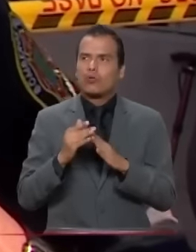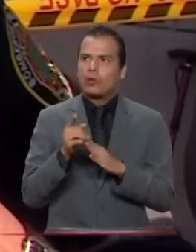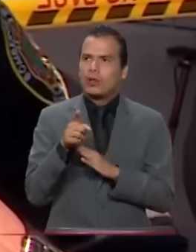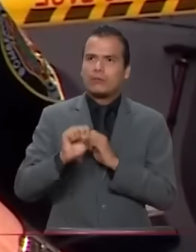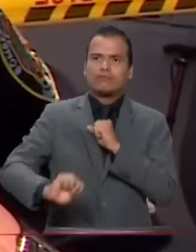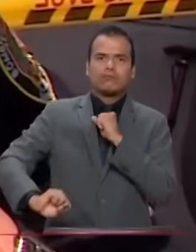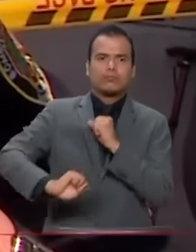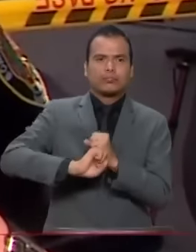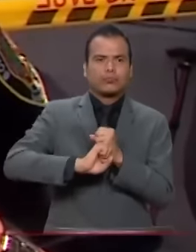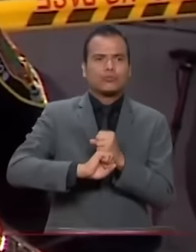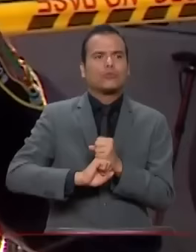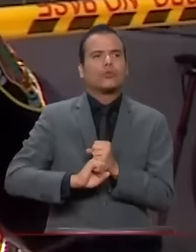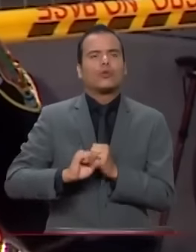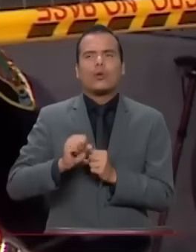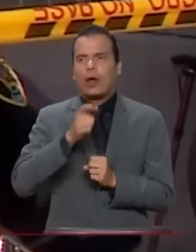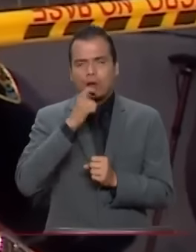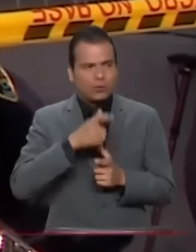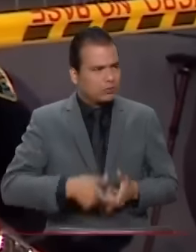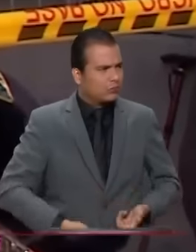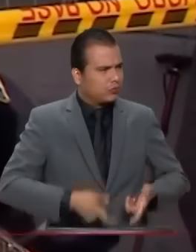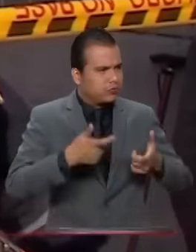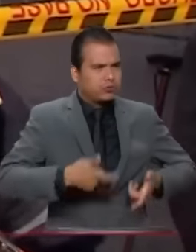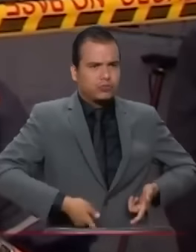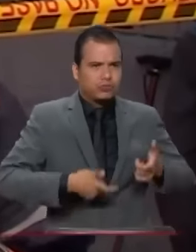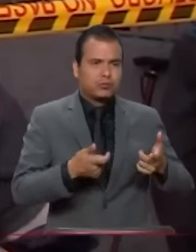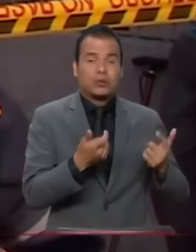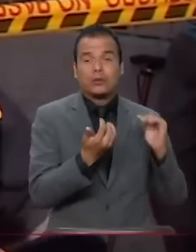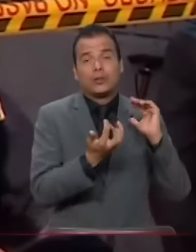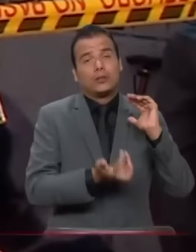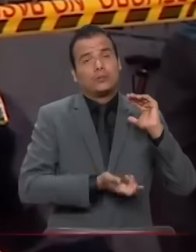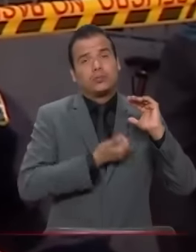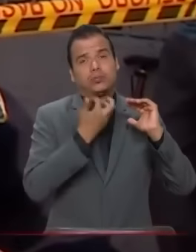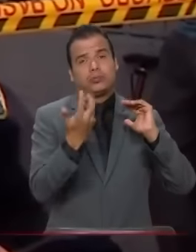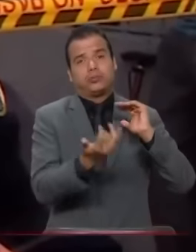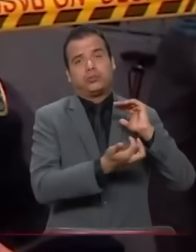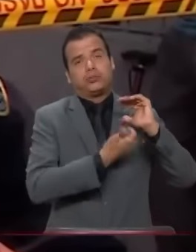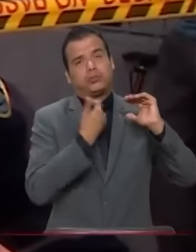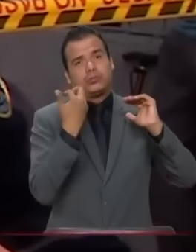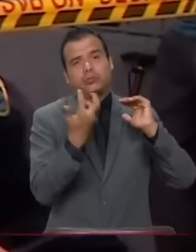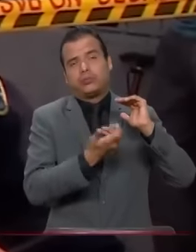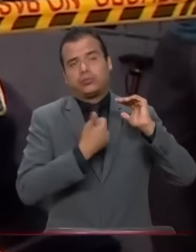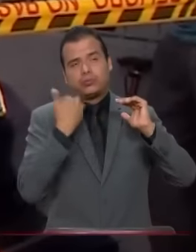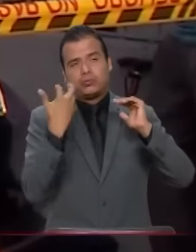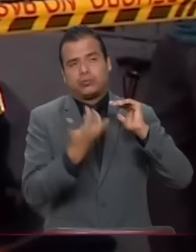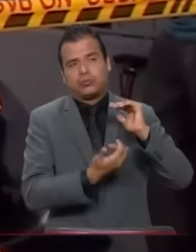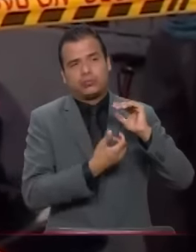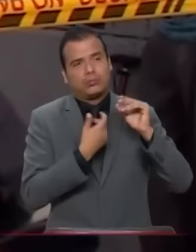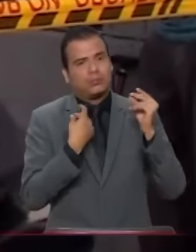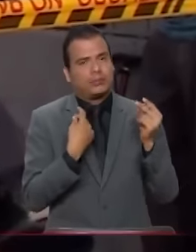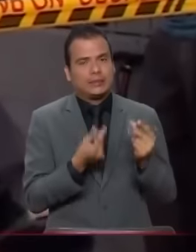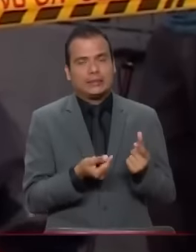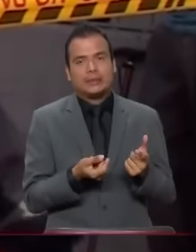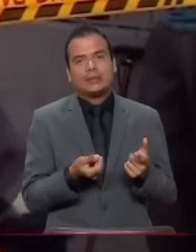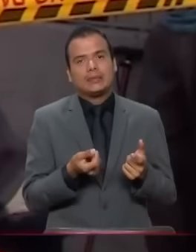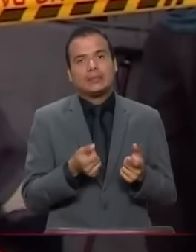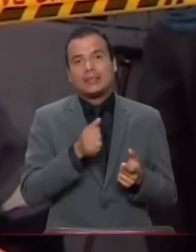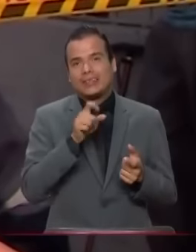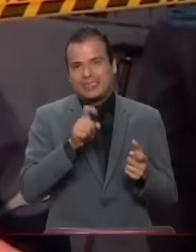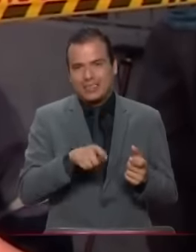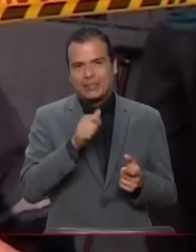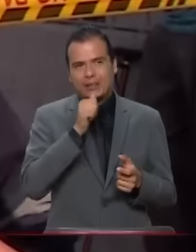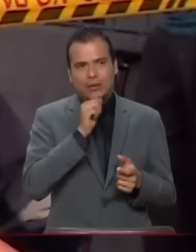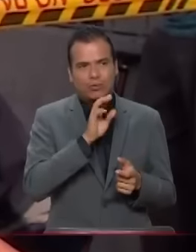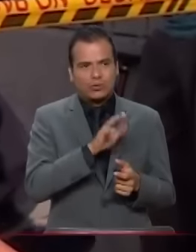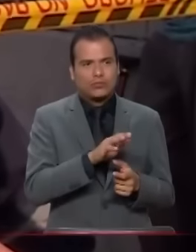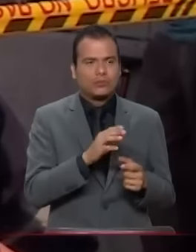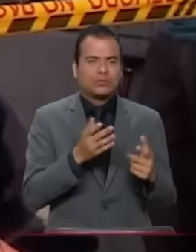de controlar con baldes, con agua, pero cuando un incendio toma una proporción de esa manera, hay que controlarlo con mucha agua. El control de las